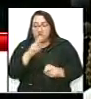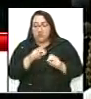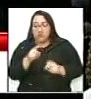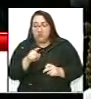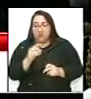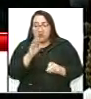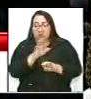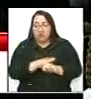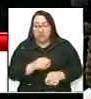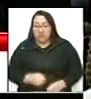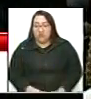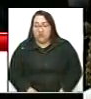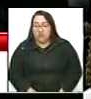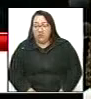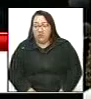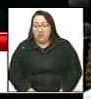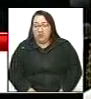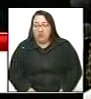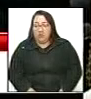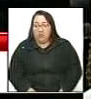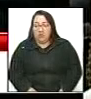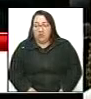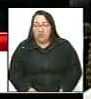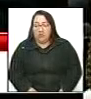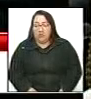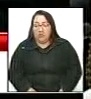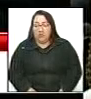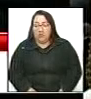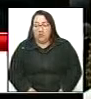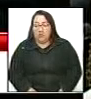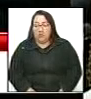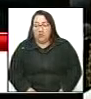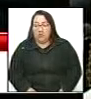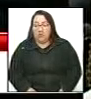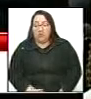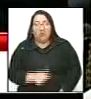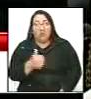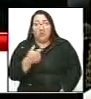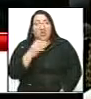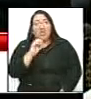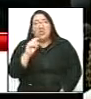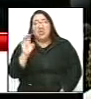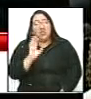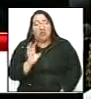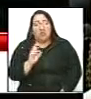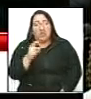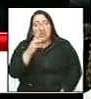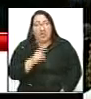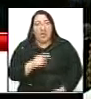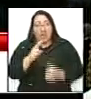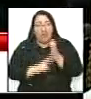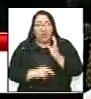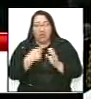por encubrimiento real. Eso sí tiene indicios para respaldarlo. Lo otro, presidente, son menciones. Y el reglamento